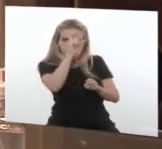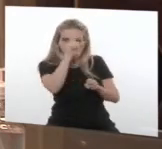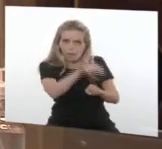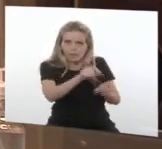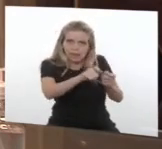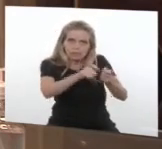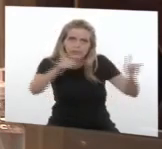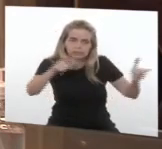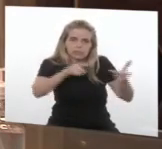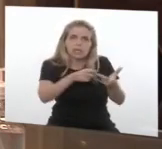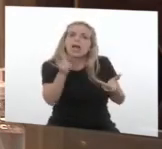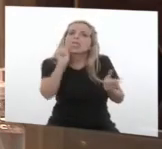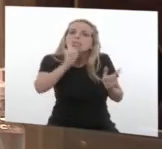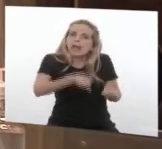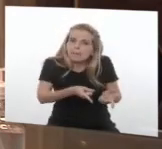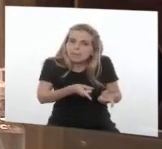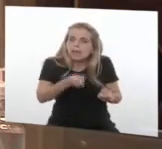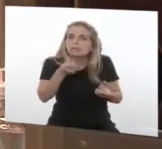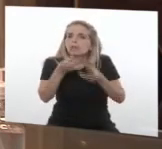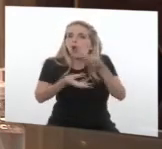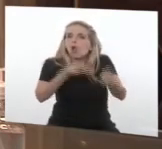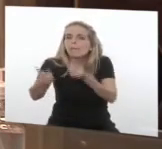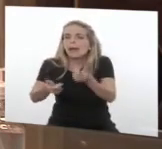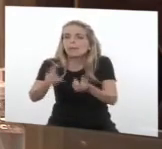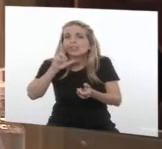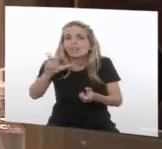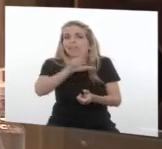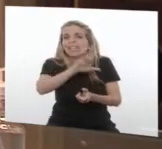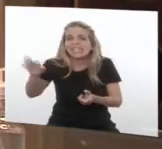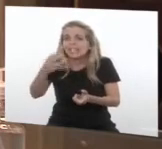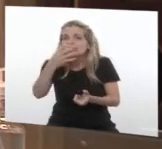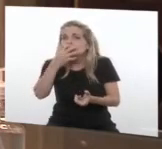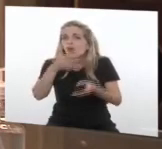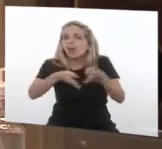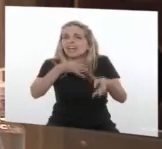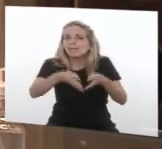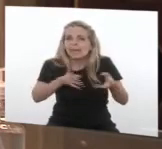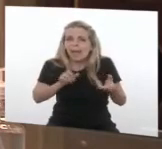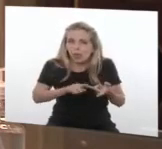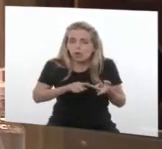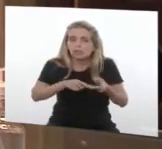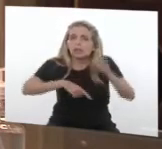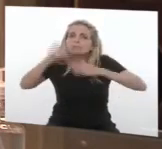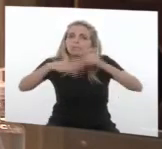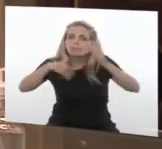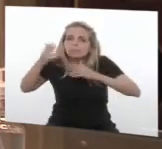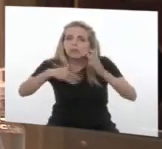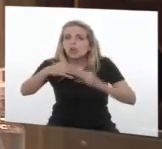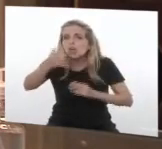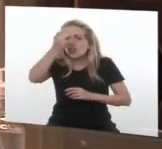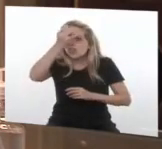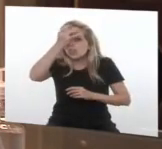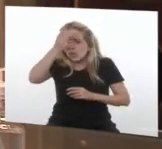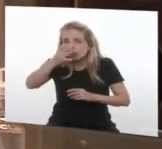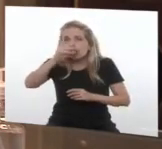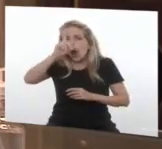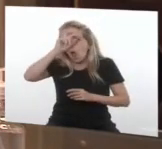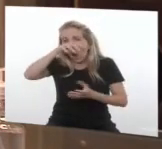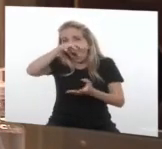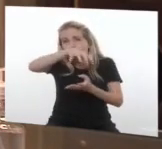nada, pero si la hacen mal, y vamos a tener que tomar las medidas. Así que si no lo entendieron al